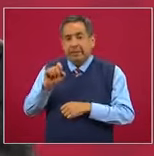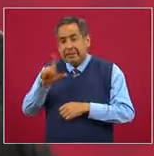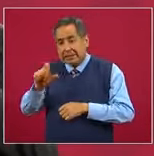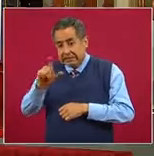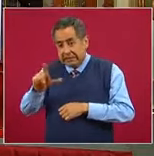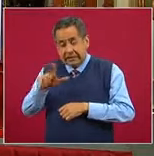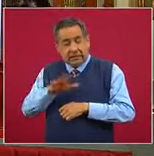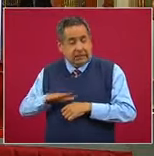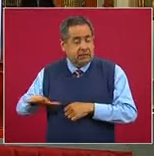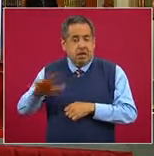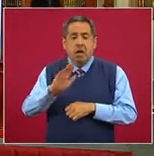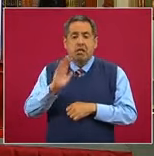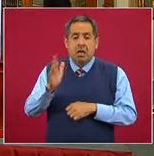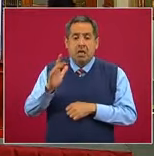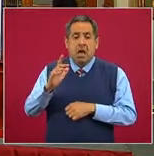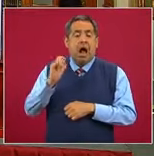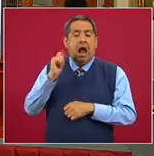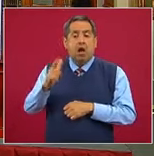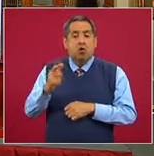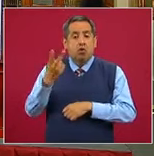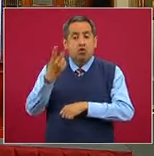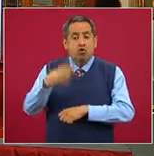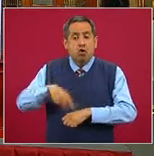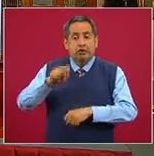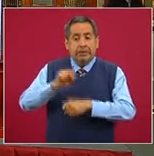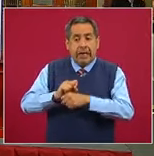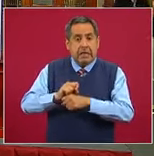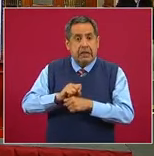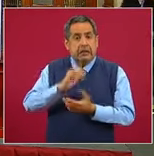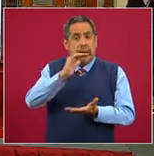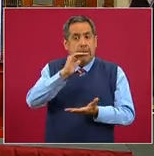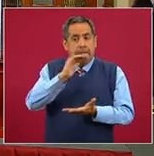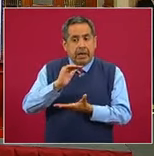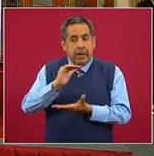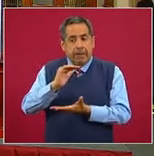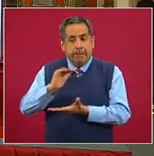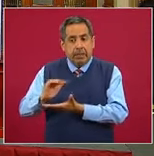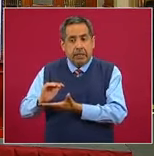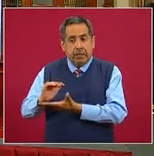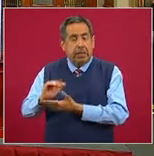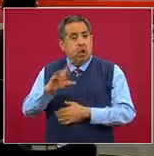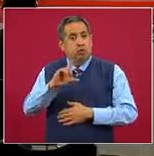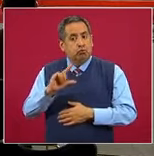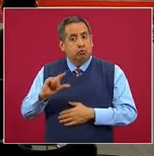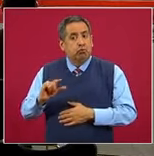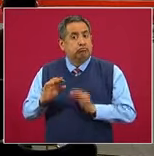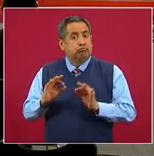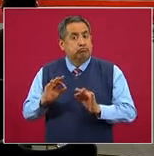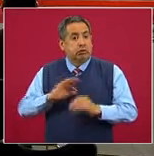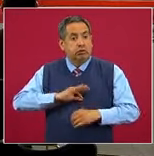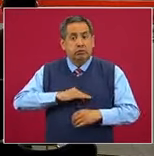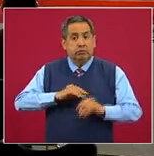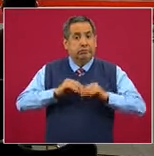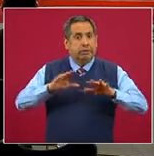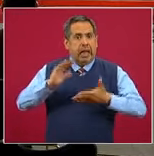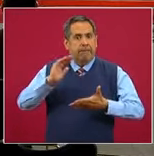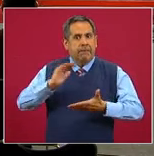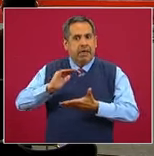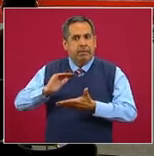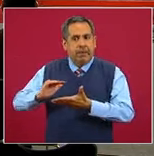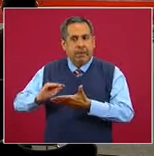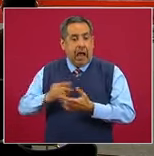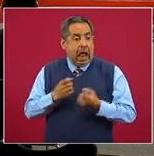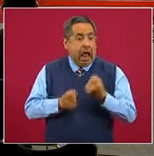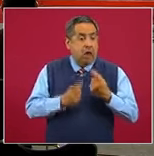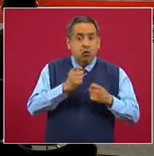gráficamente, ya tienen al menos 2 semanas de reducción. Hay algunas que tienen hasta 14